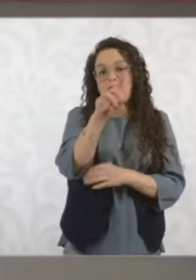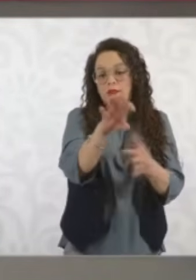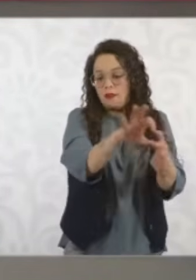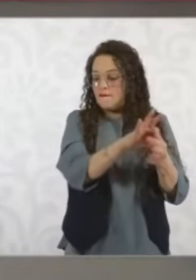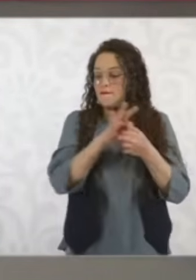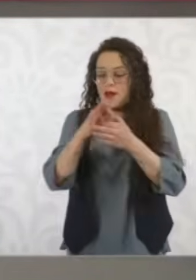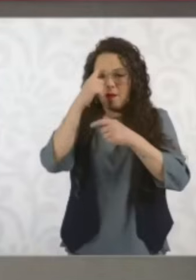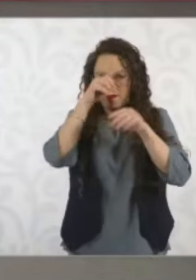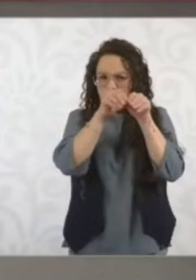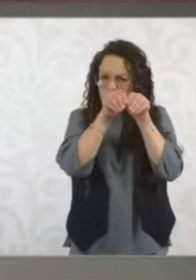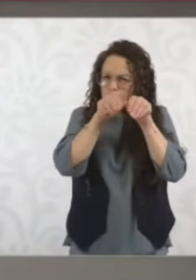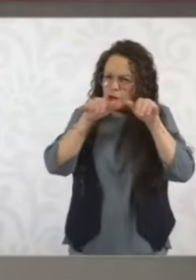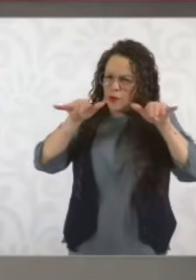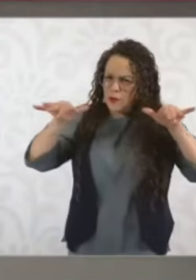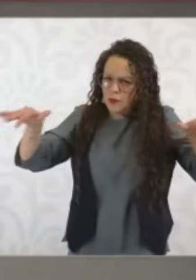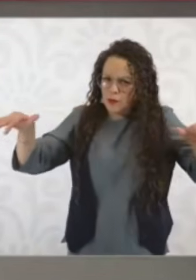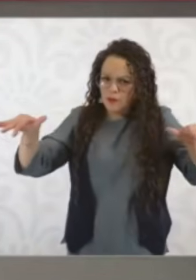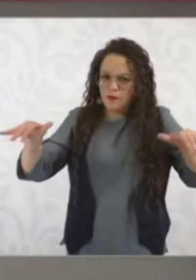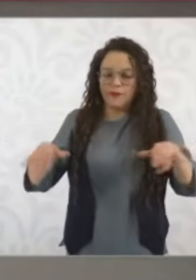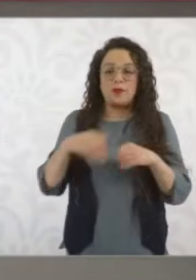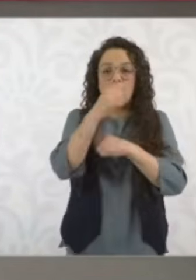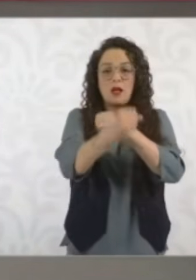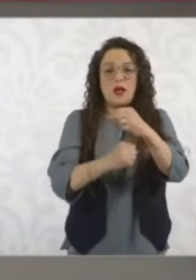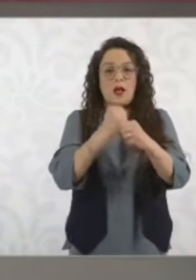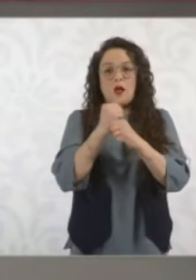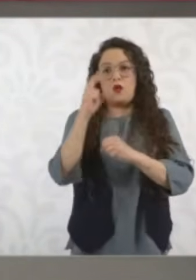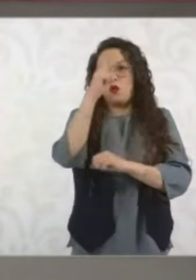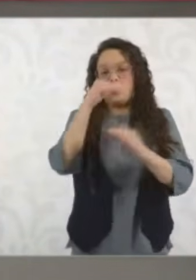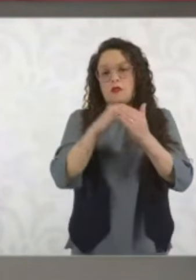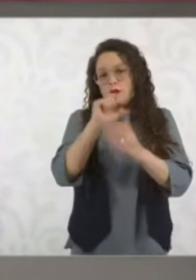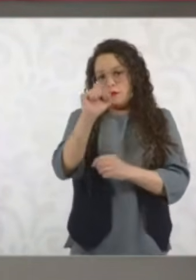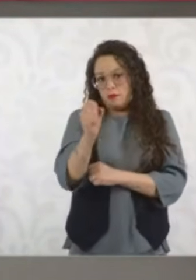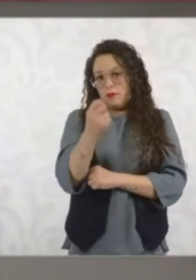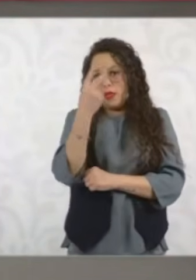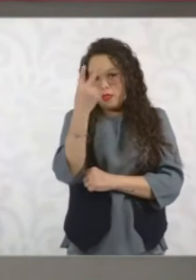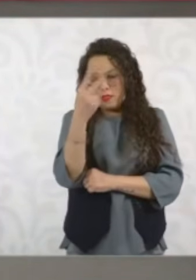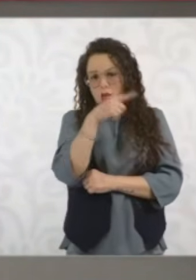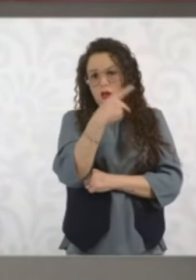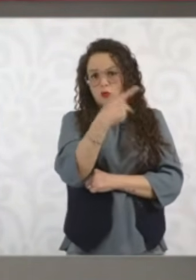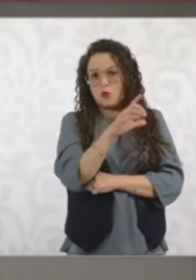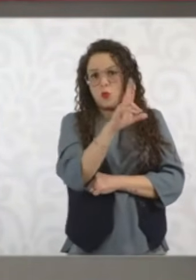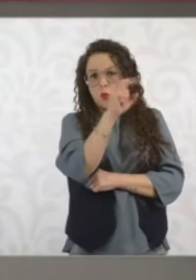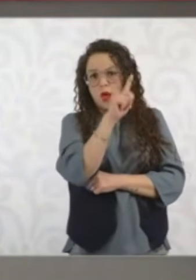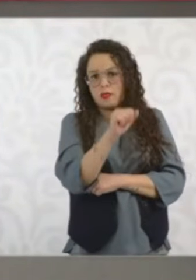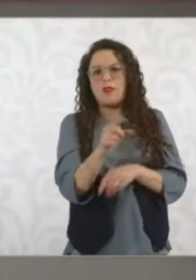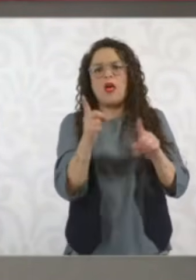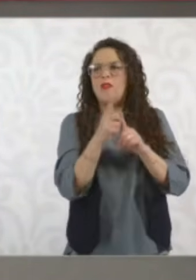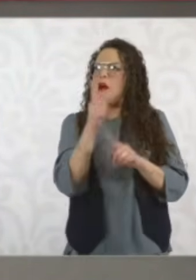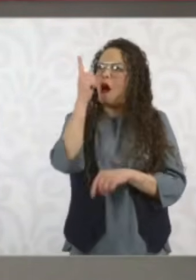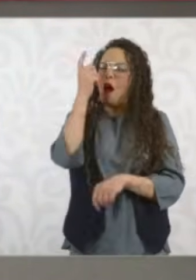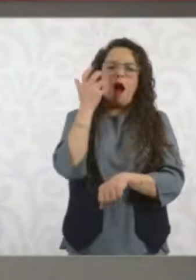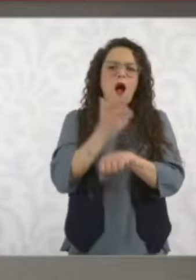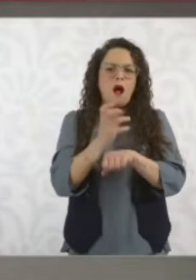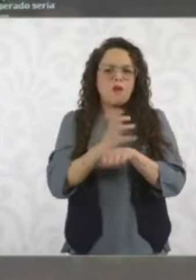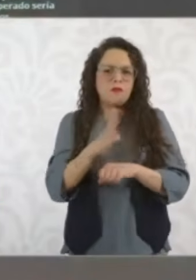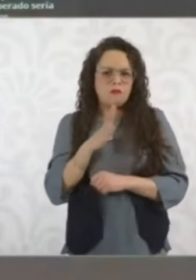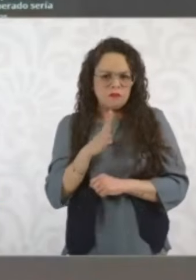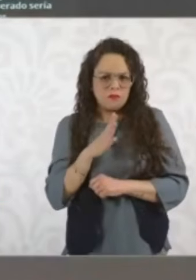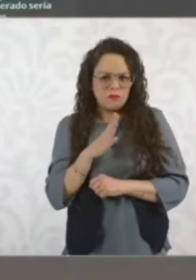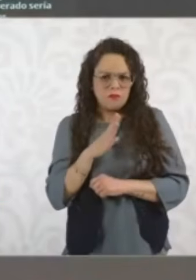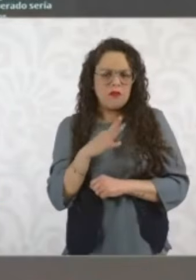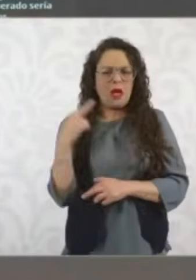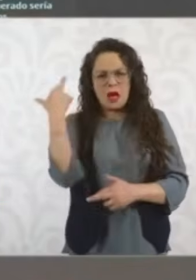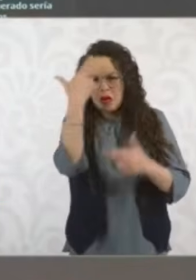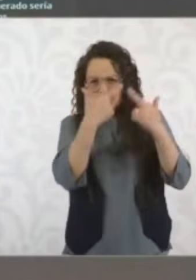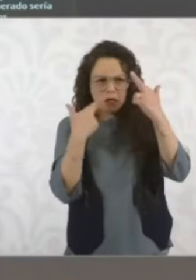en julio del 22, su cuenta tiene sede en Norteamérica, se verifica en el